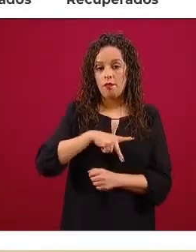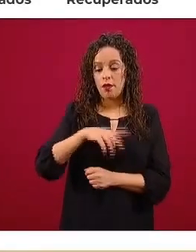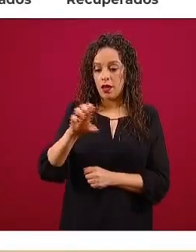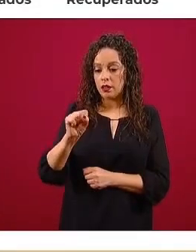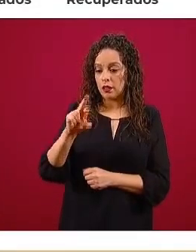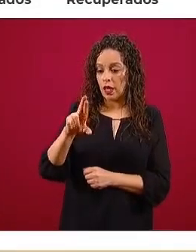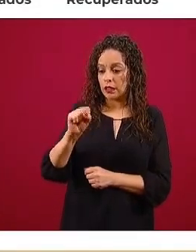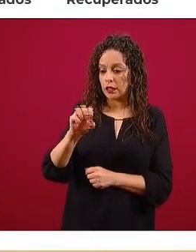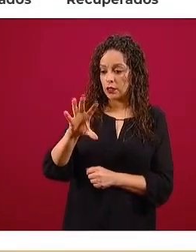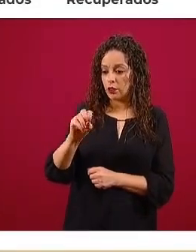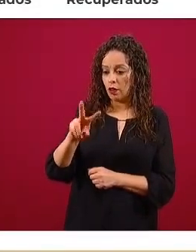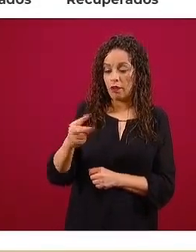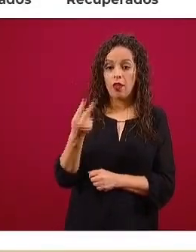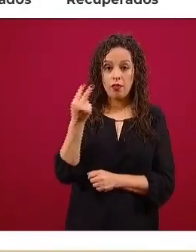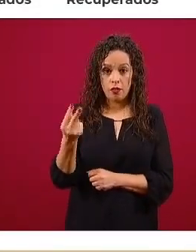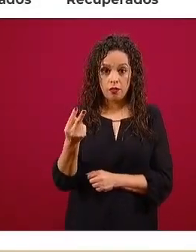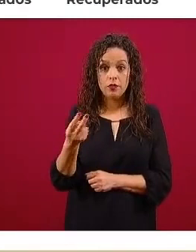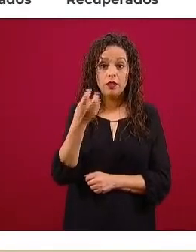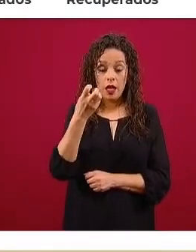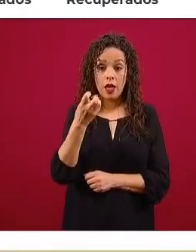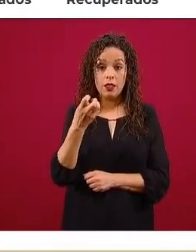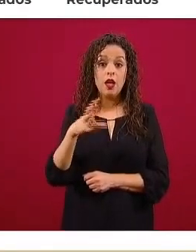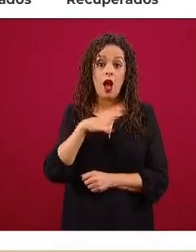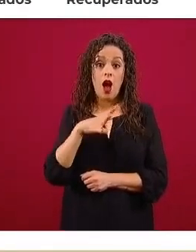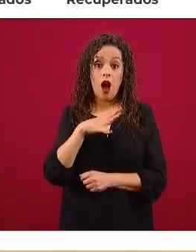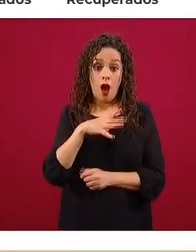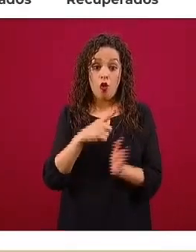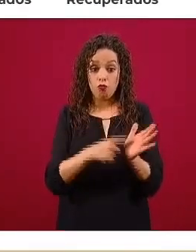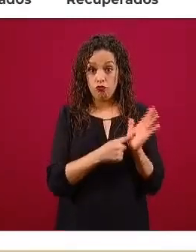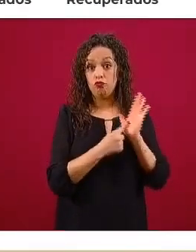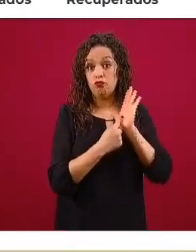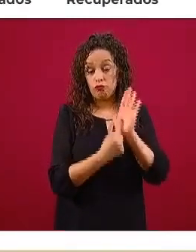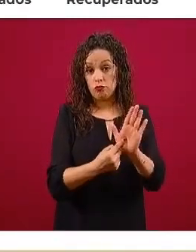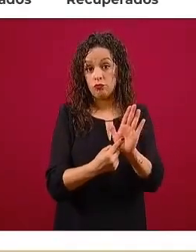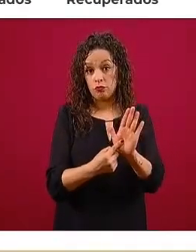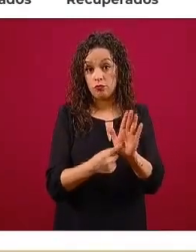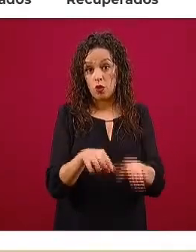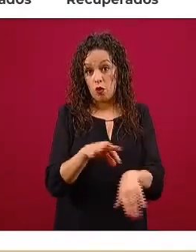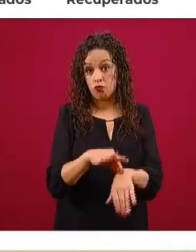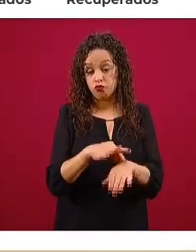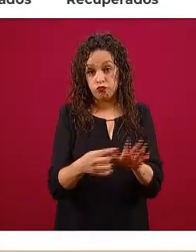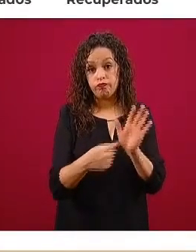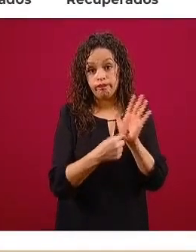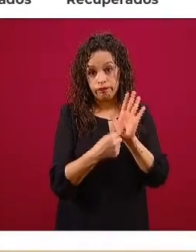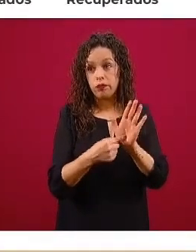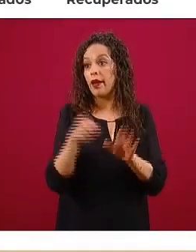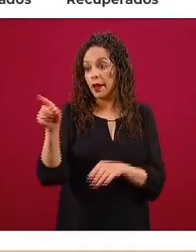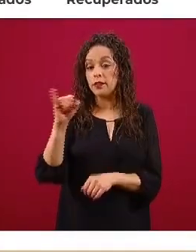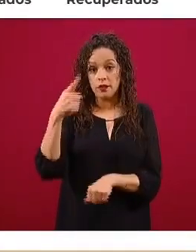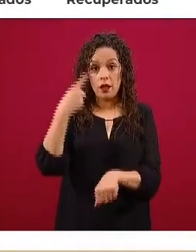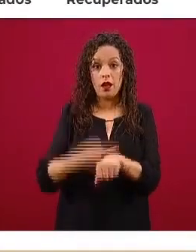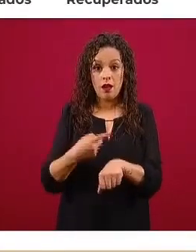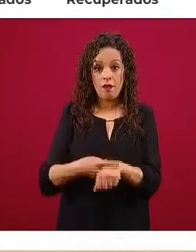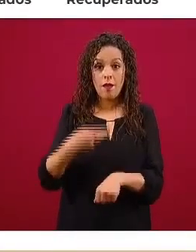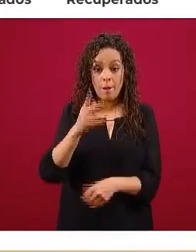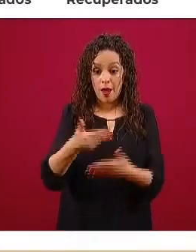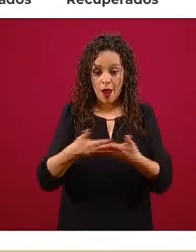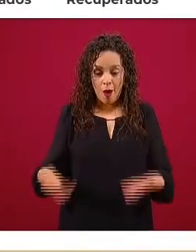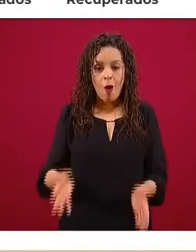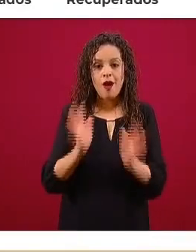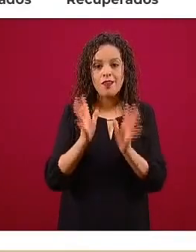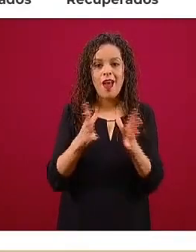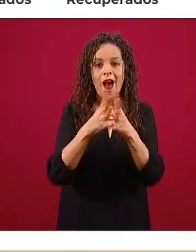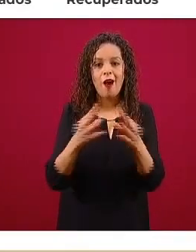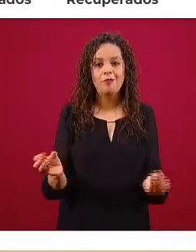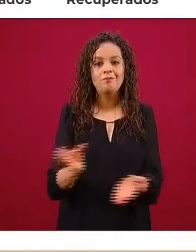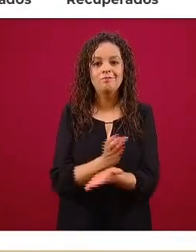por lo tanto tenemos la evidencia para decir que son personas que padecieron la enfermedad y que ahora se encuentran